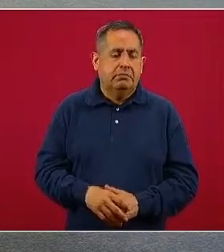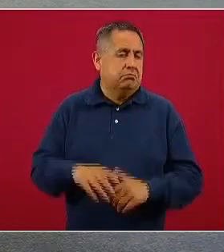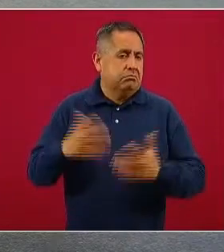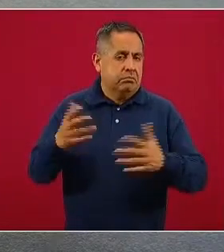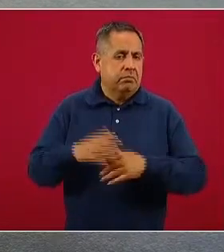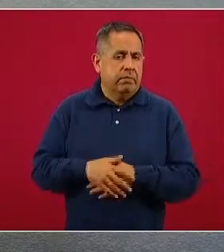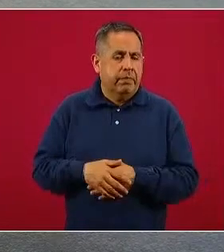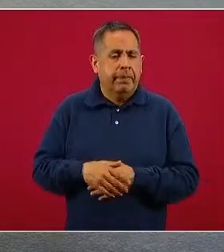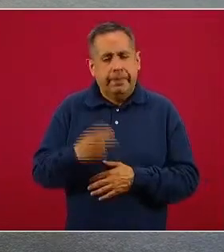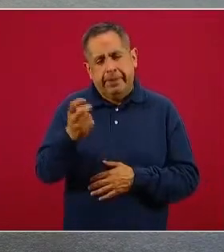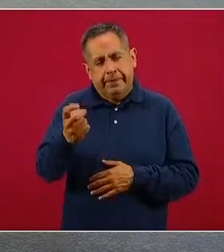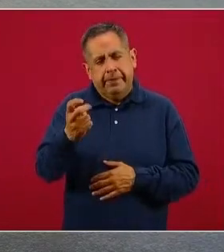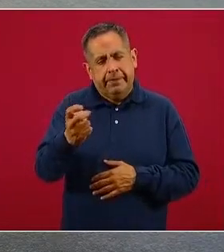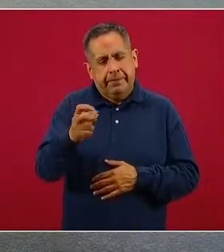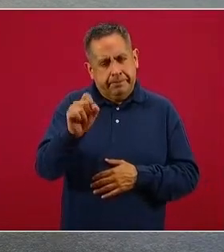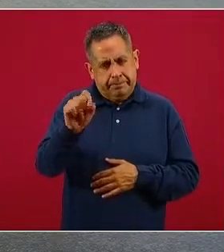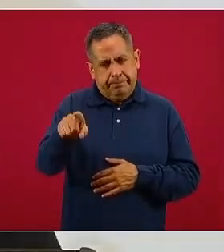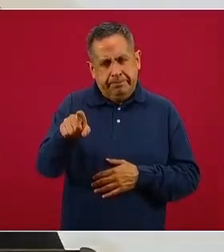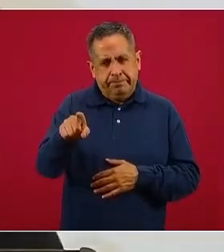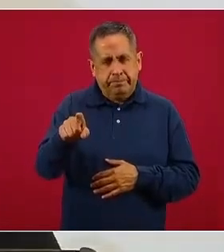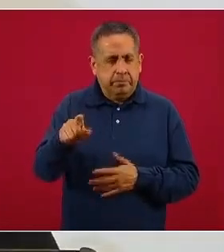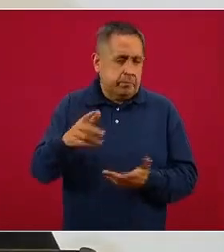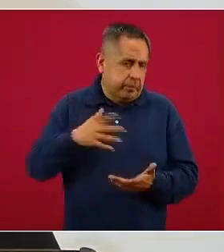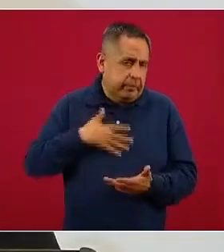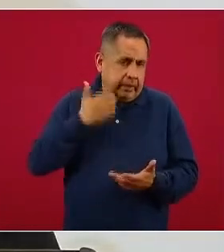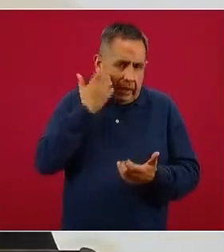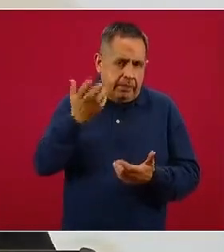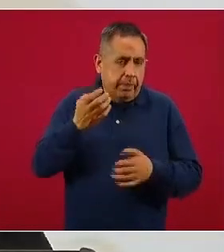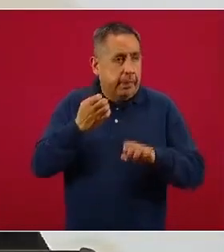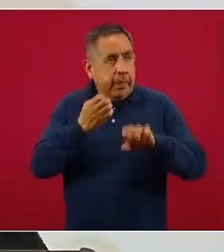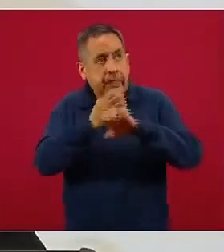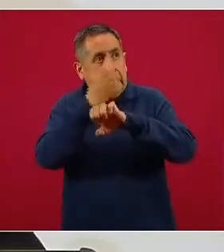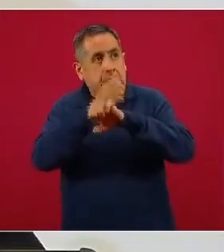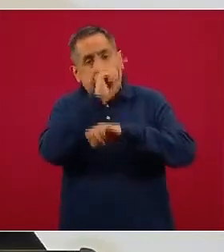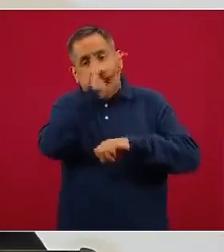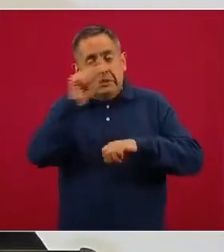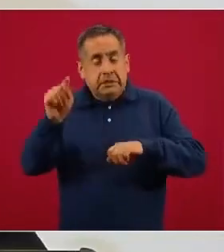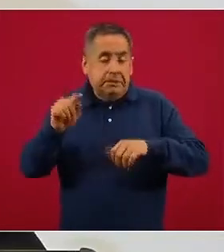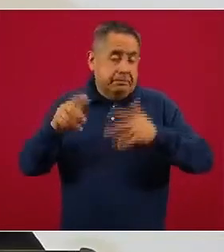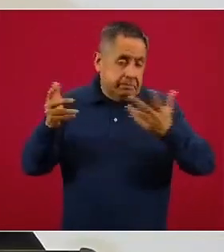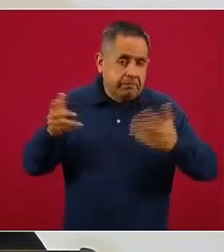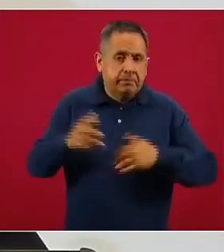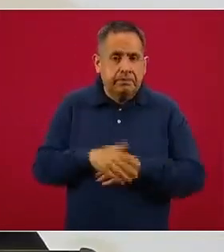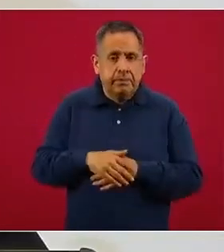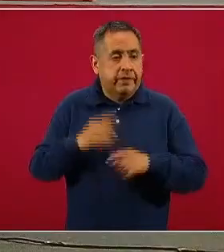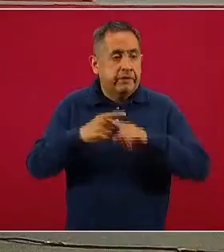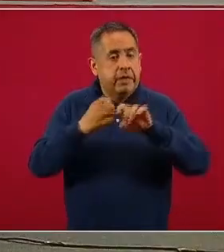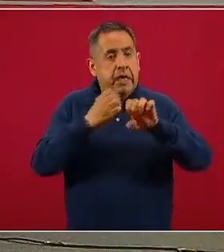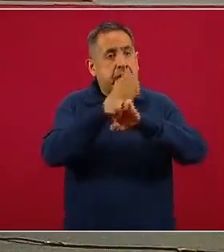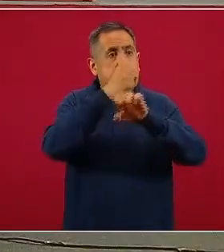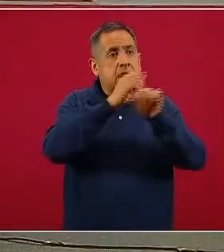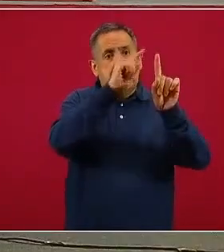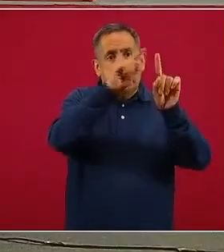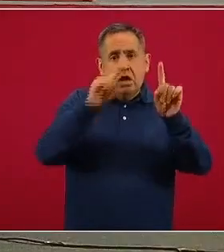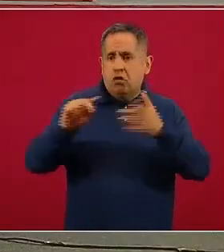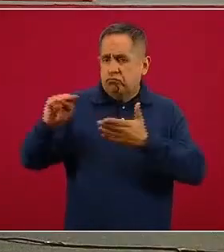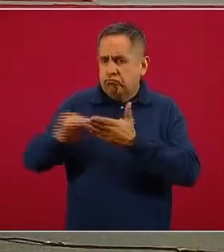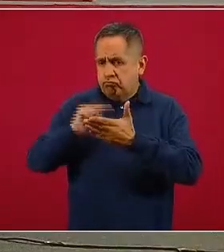Eso ha sido un poco la voluntad de la entidad federativa, ¿no? Entonces, estas entidades federativas